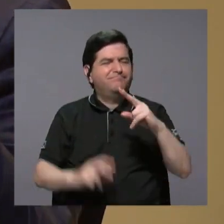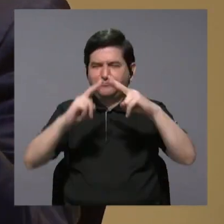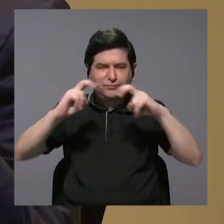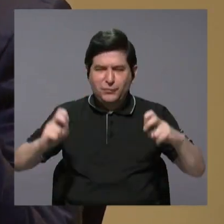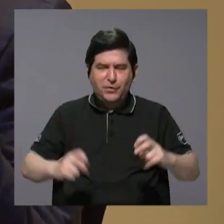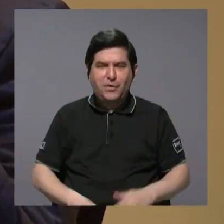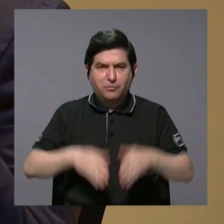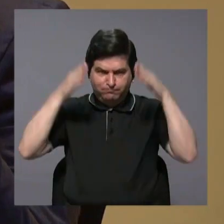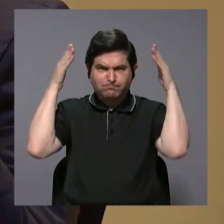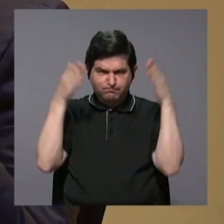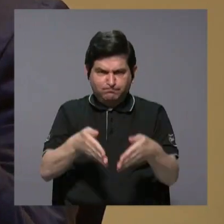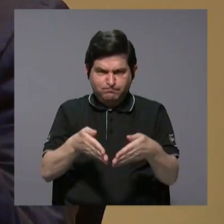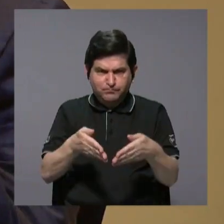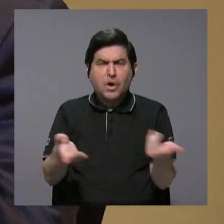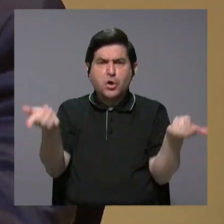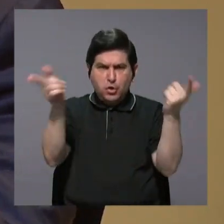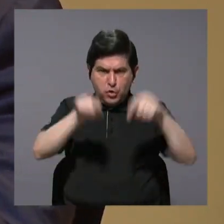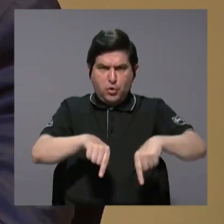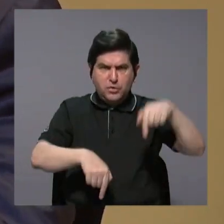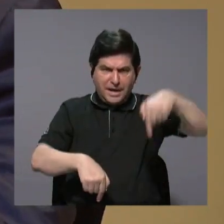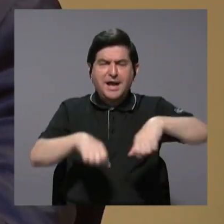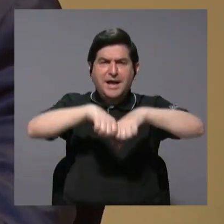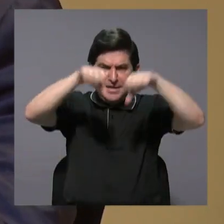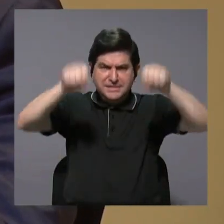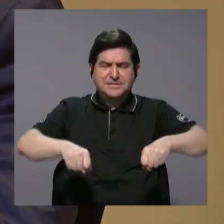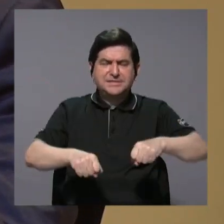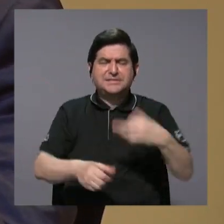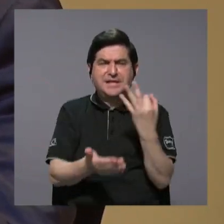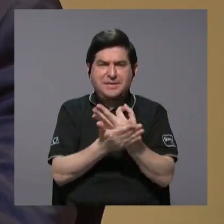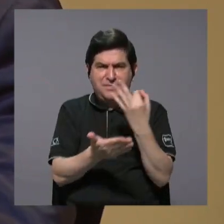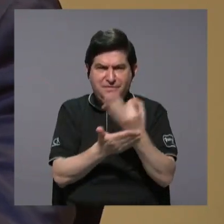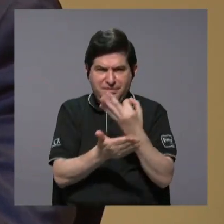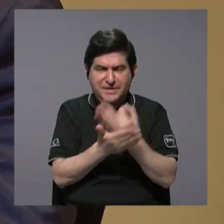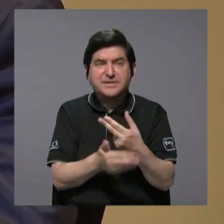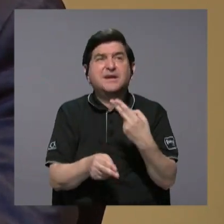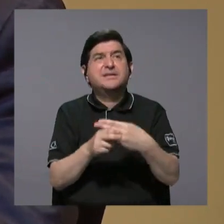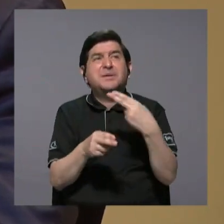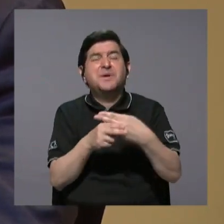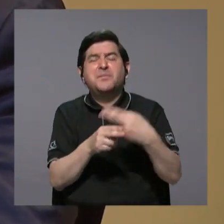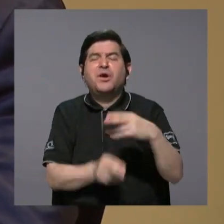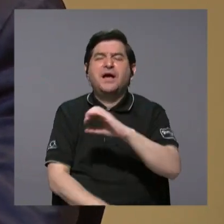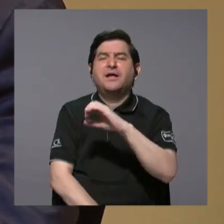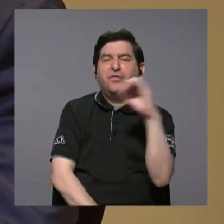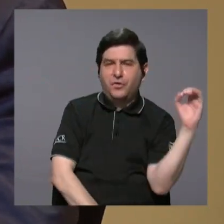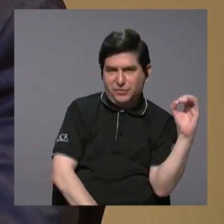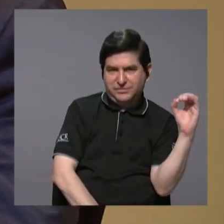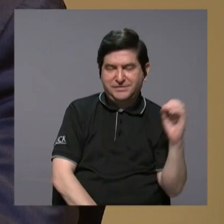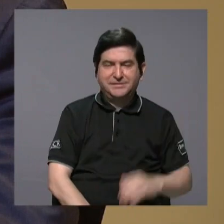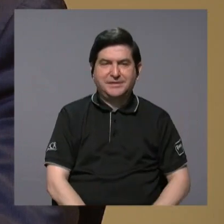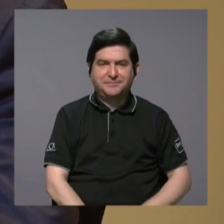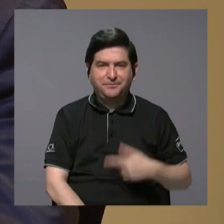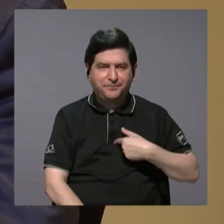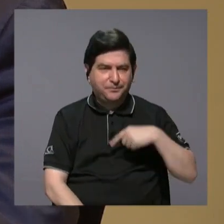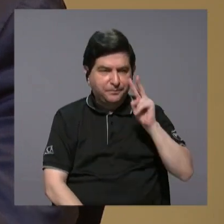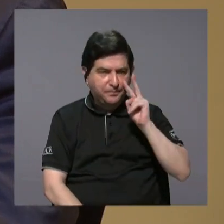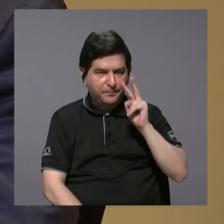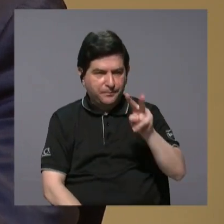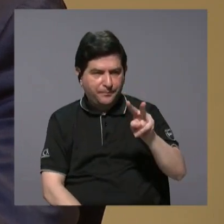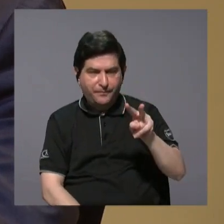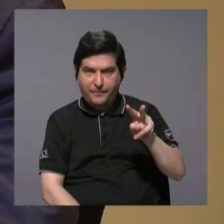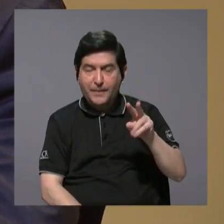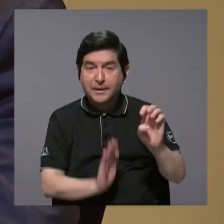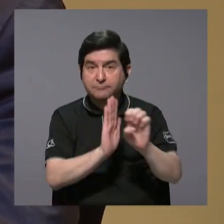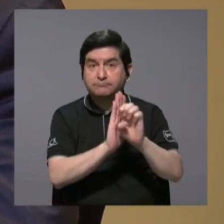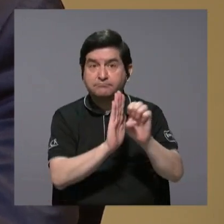concentrémonos aquí en lo que está ocurriendo en este sistema financiero, llamémoslo occidental. Cuando uno ve,